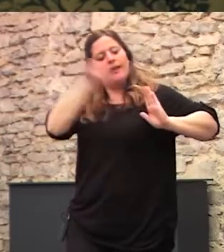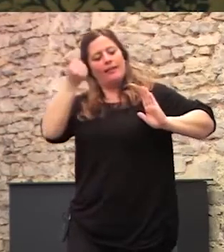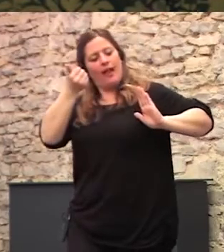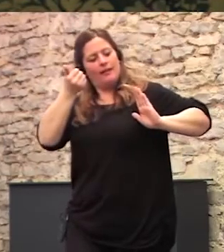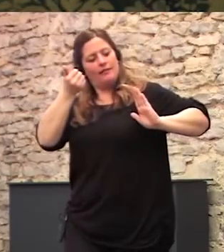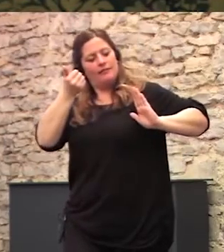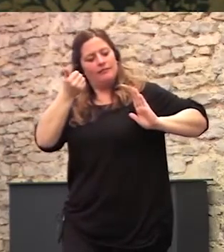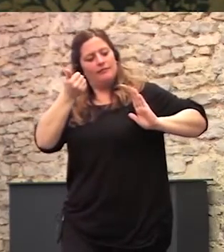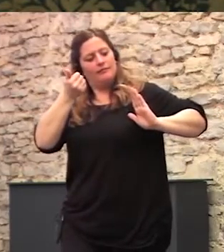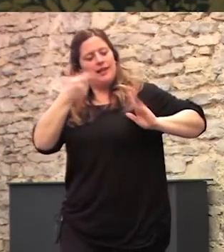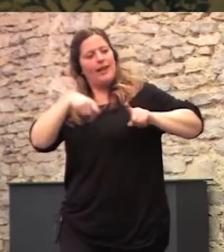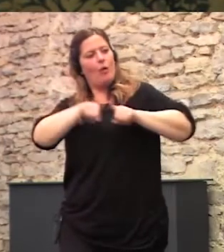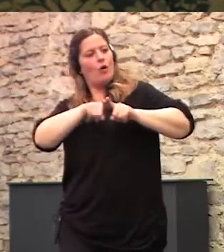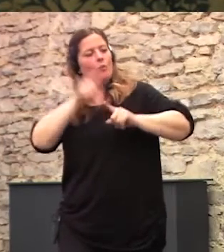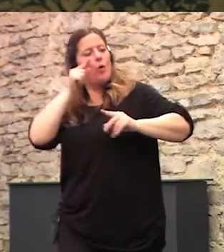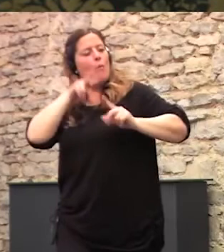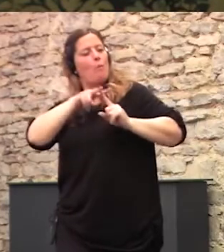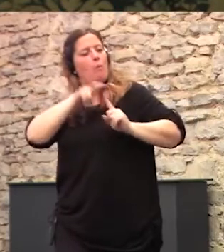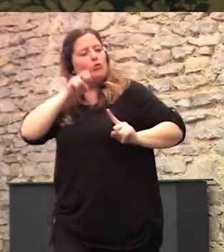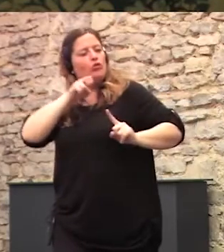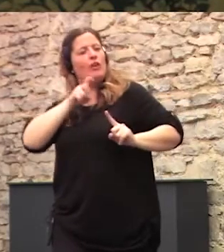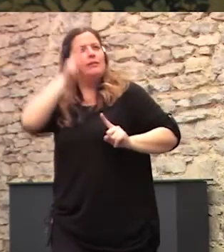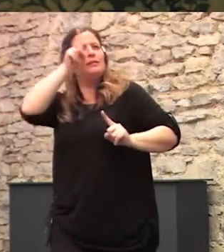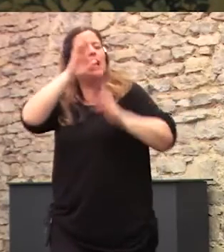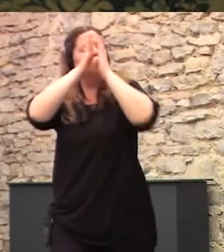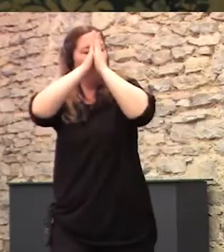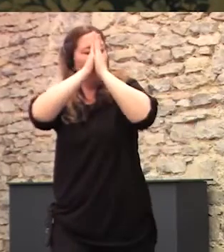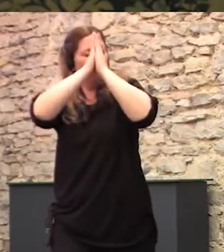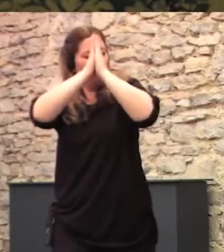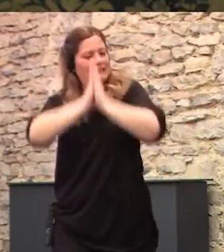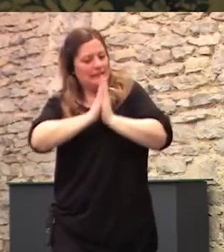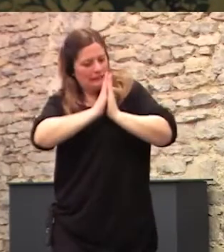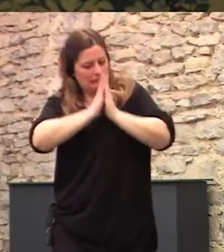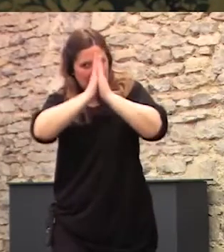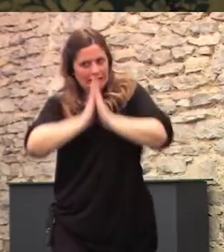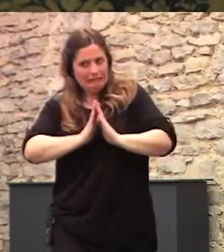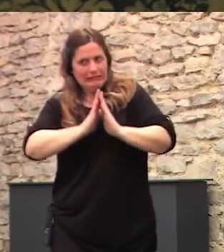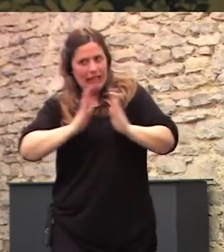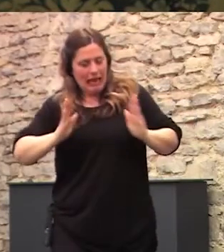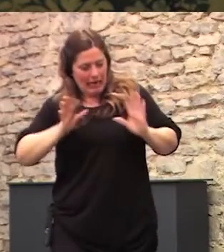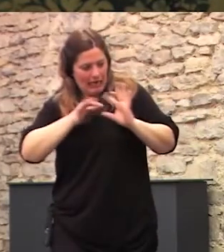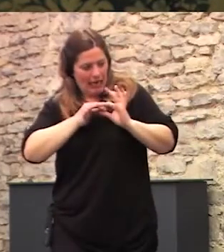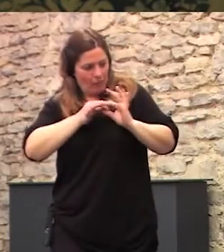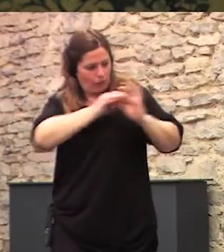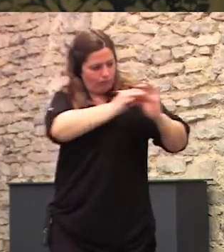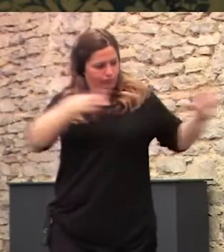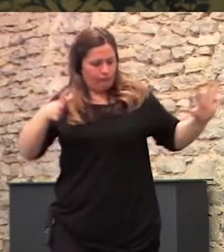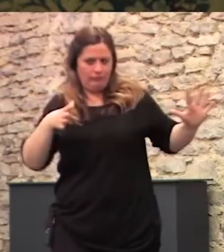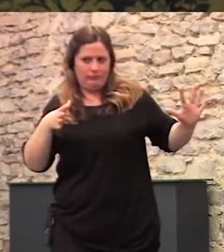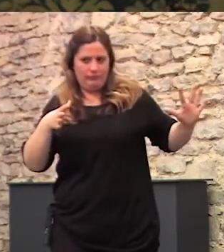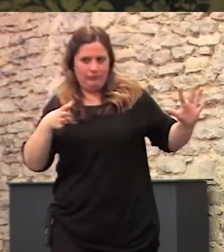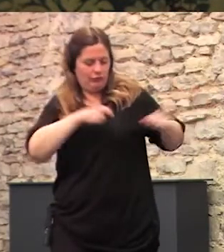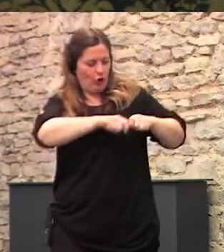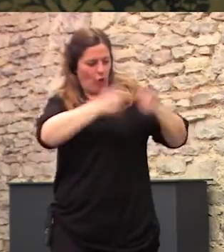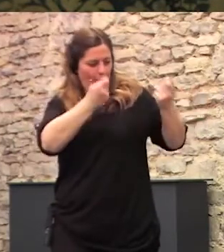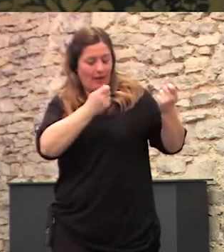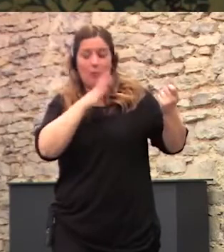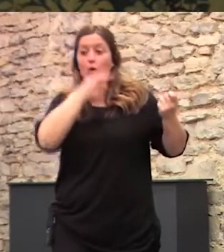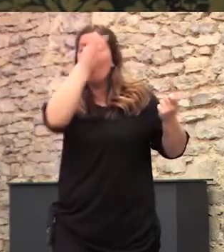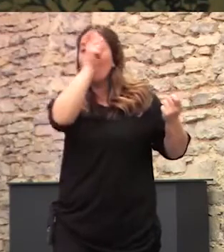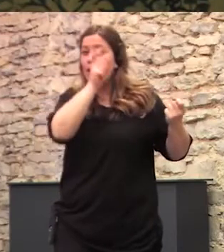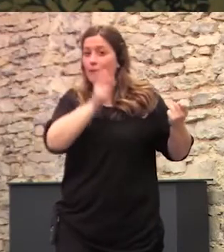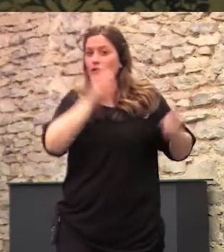sagrado. Romper con esto, porque una persona creyente es muy, muy